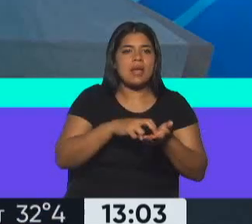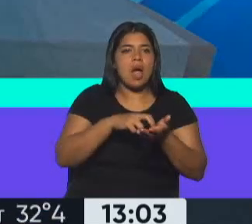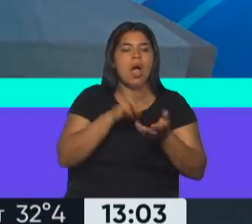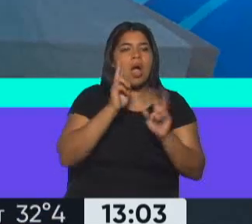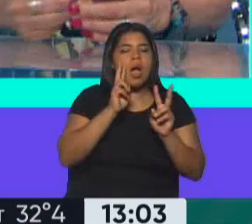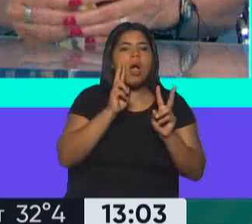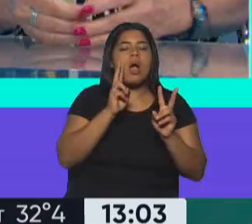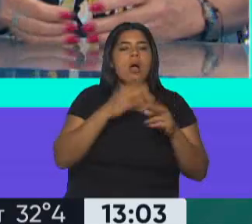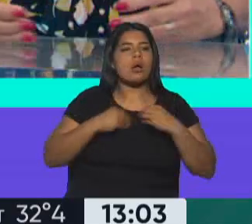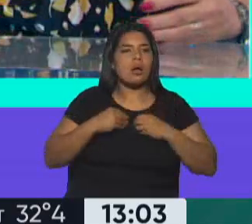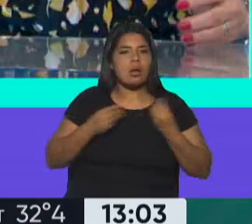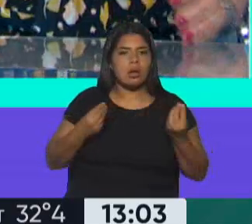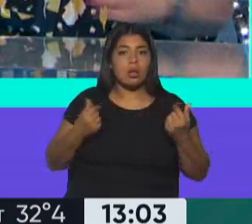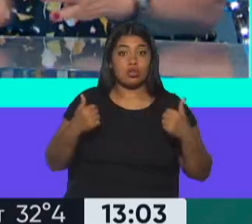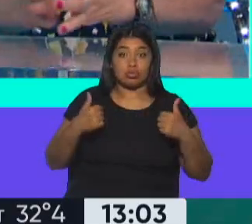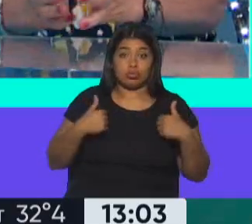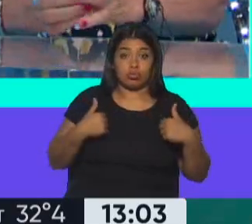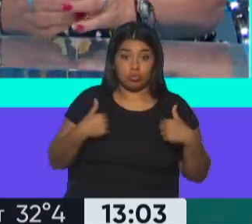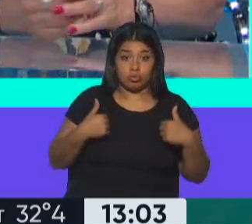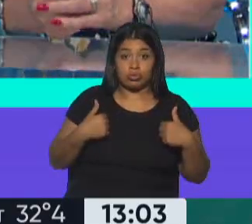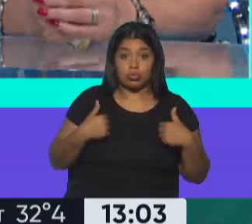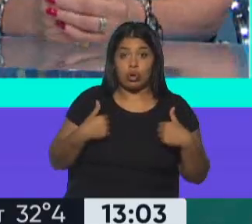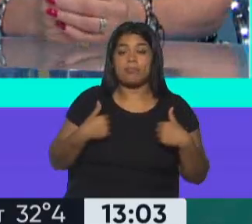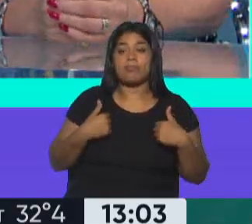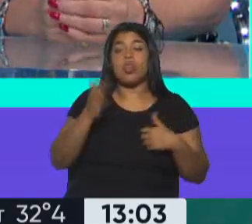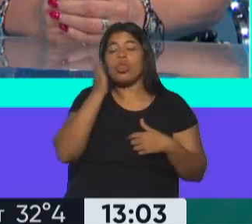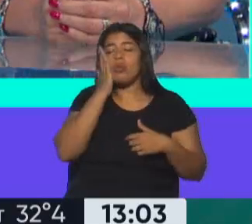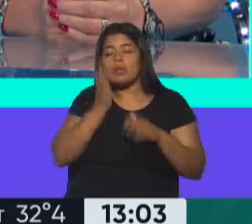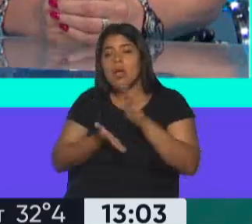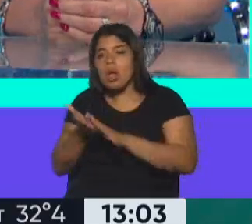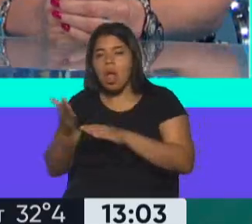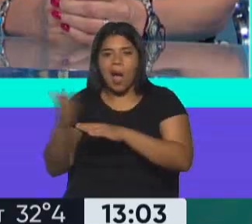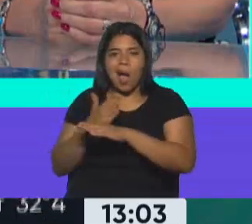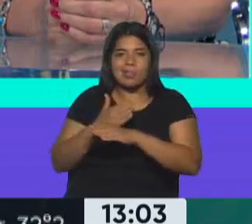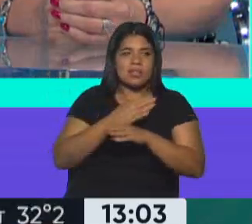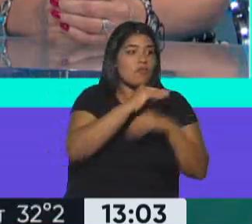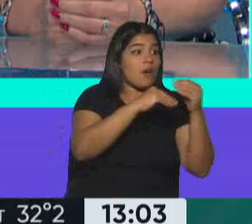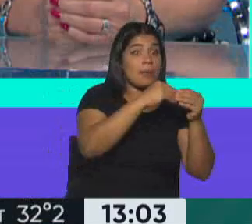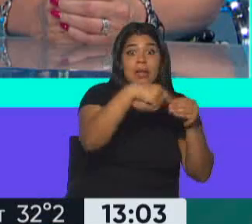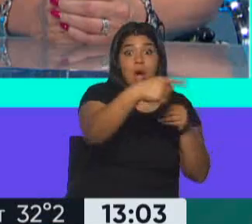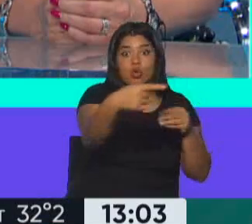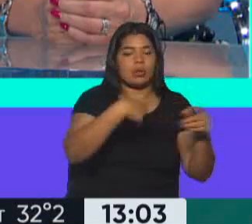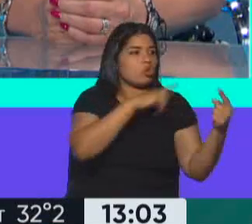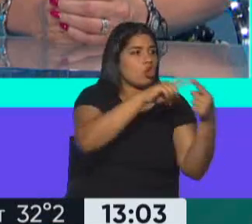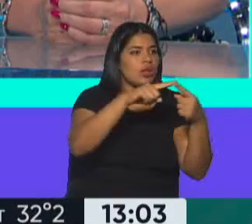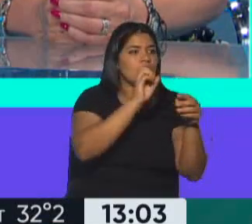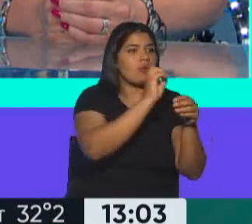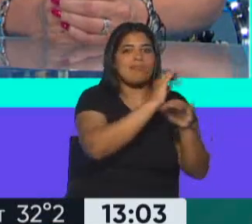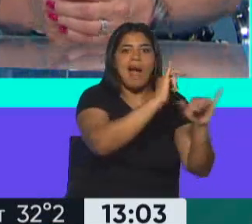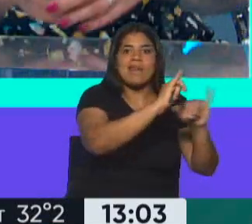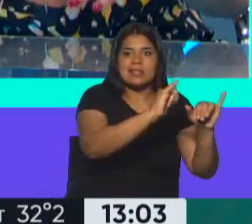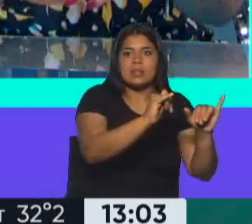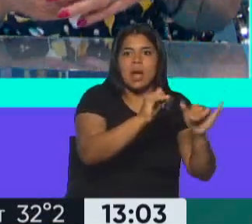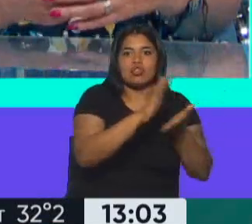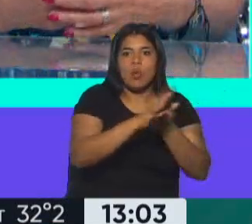dormir primero se lo comuniqué a las otras dos familias y cuando me fui a dormir esa noche sentí como